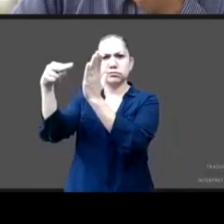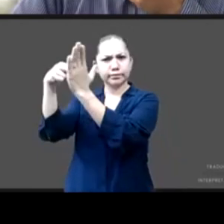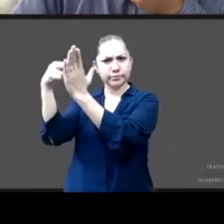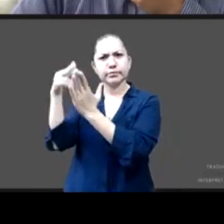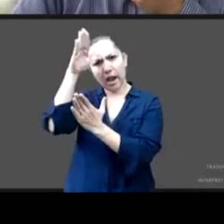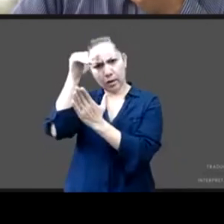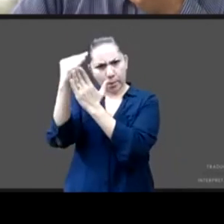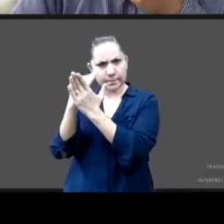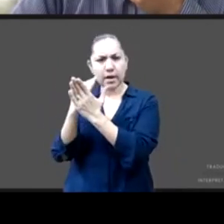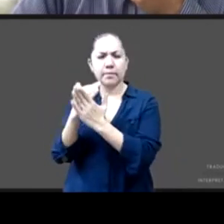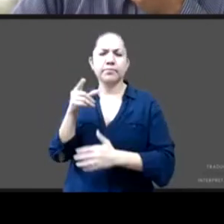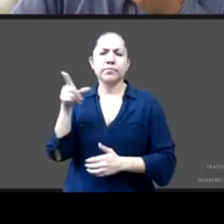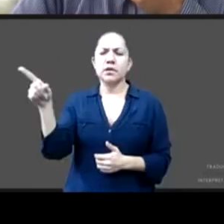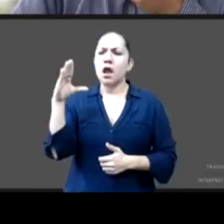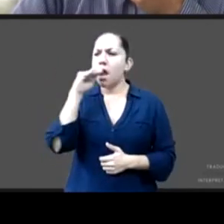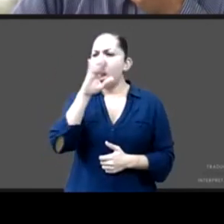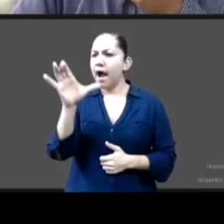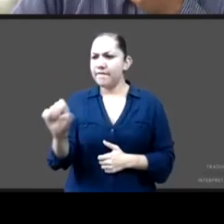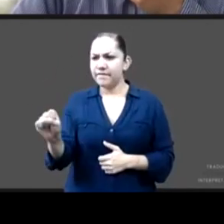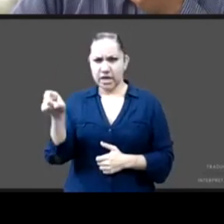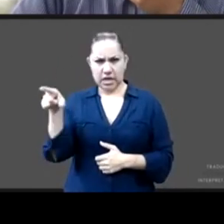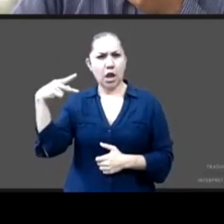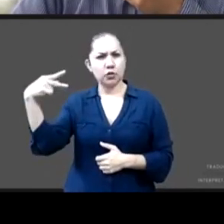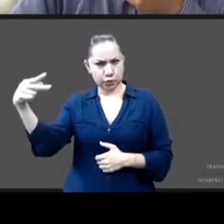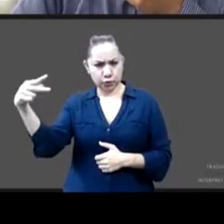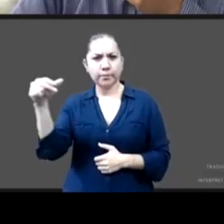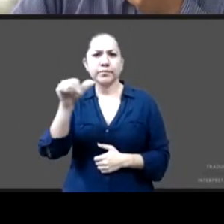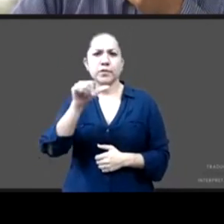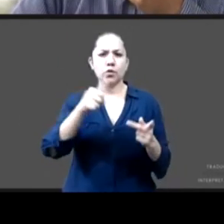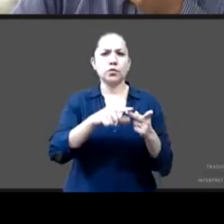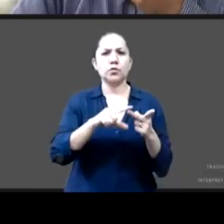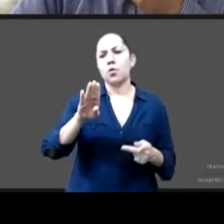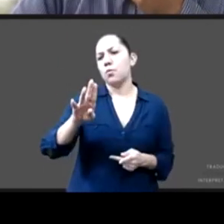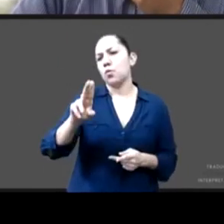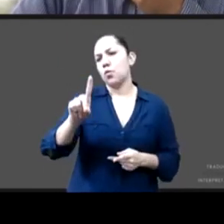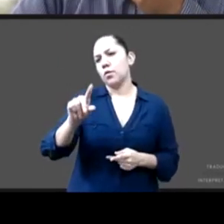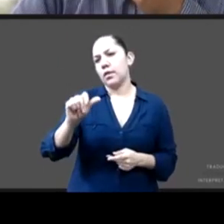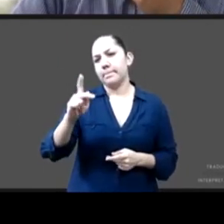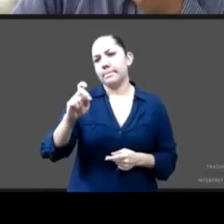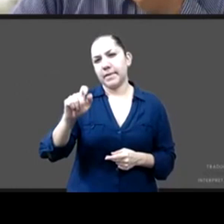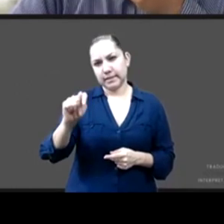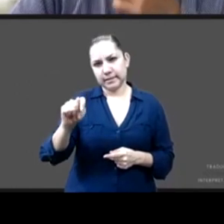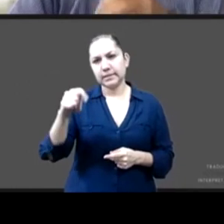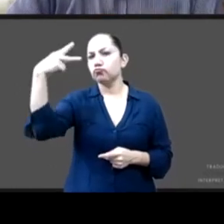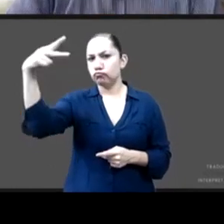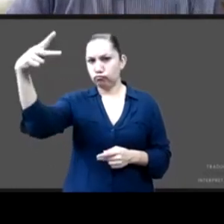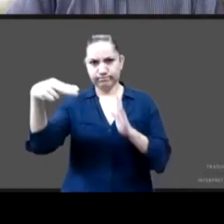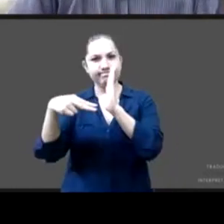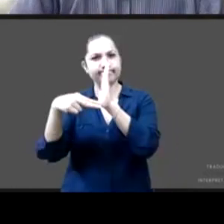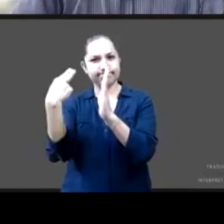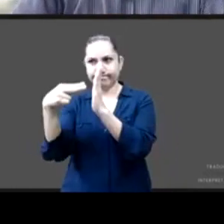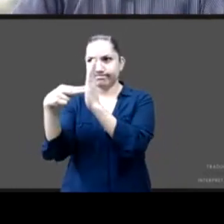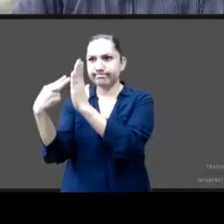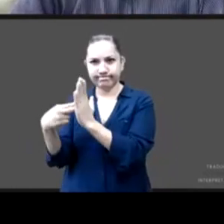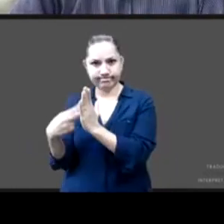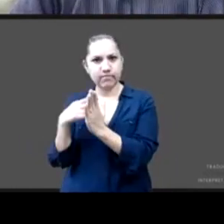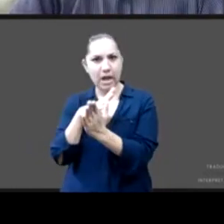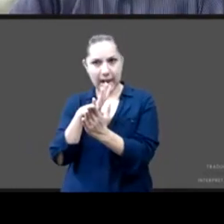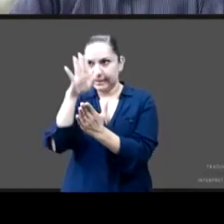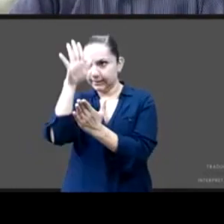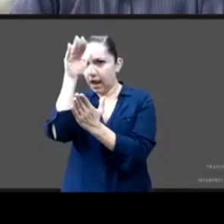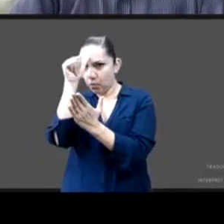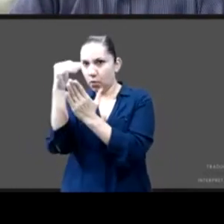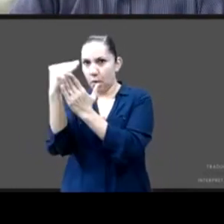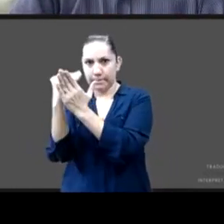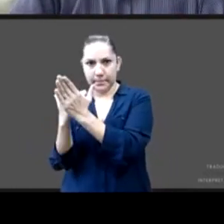la Unión Africana tiene una, existe la Convención de Budapest, existen varias convenciones que permiten eso, pero lo importante es señalarles